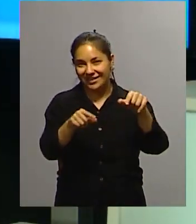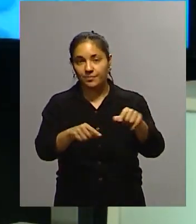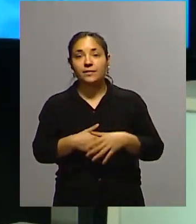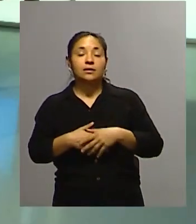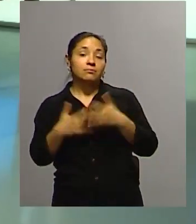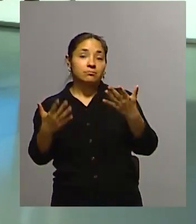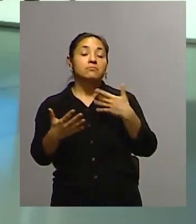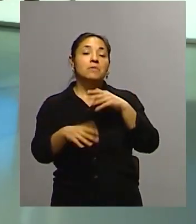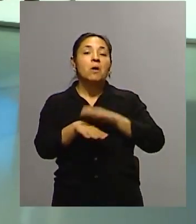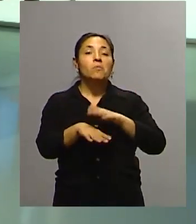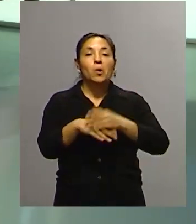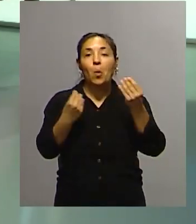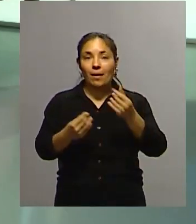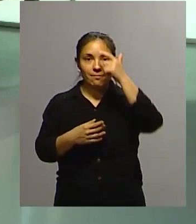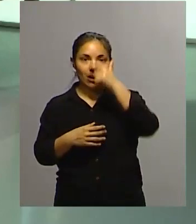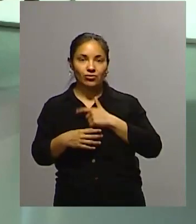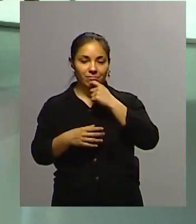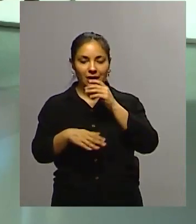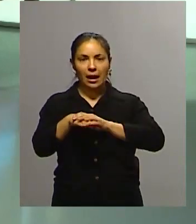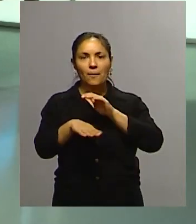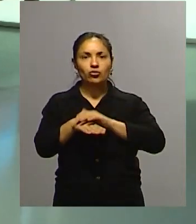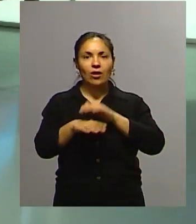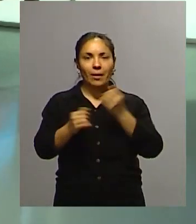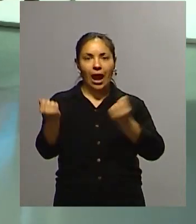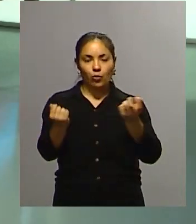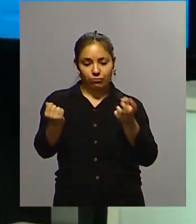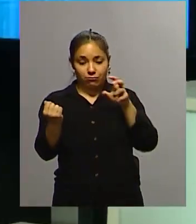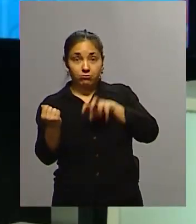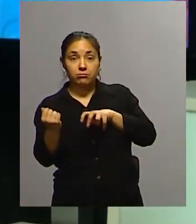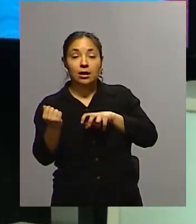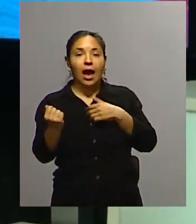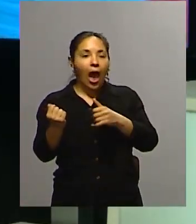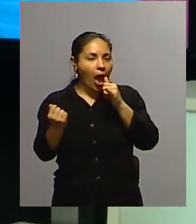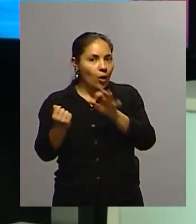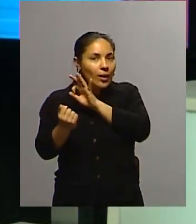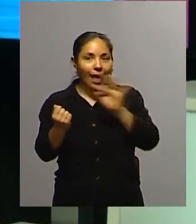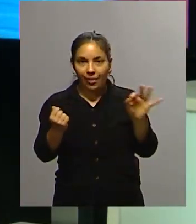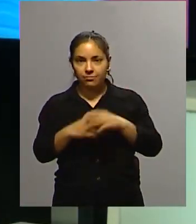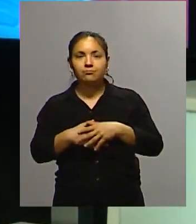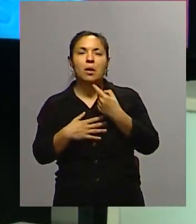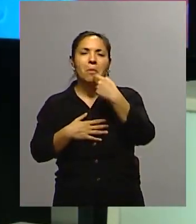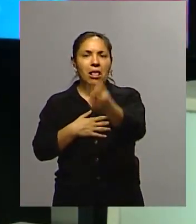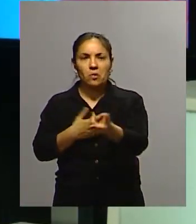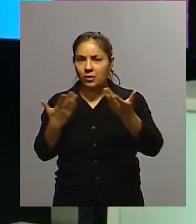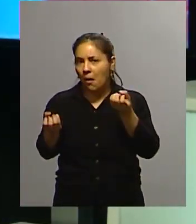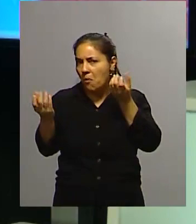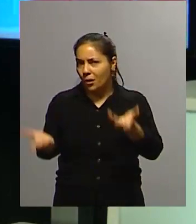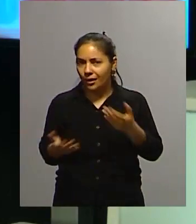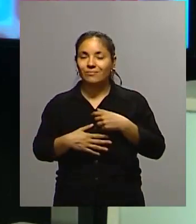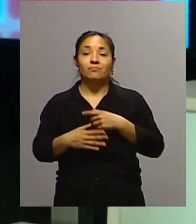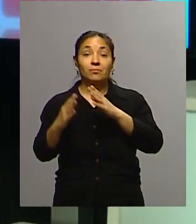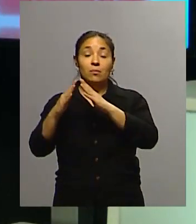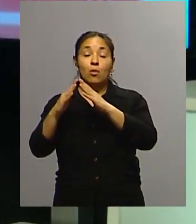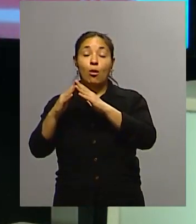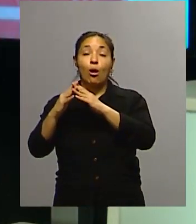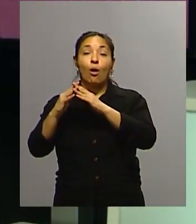que va a manejar no consuma alcohol. ¿Y por qué viene la pregunta para vos? Porque sabemos que las bodegas son las que de pronto están en contra de